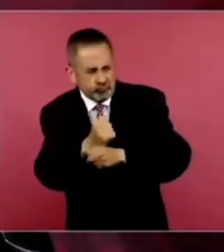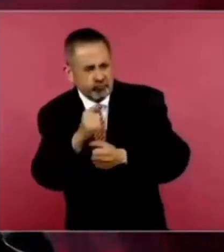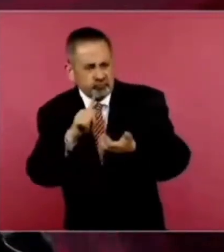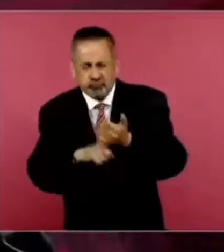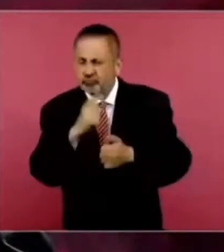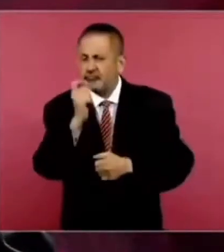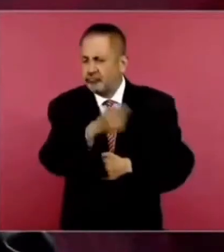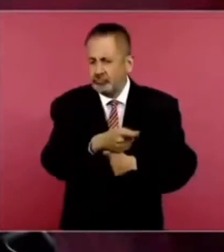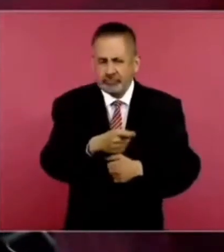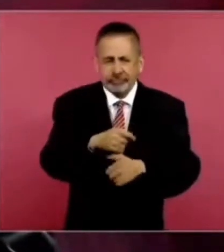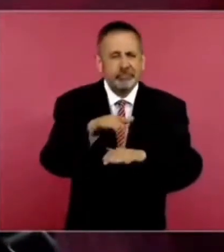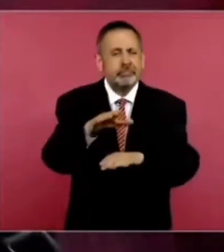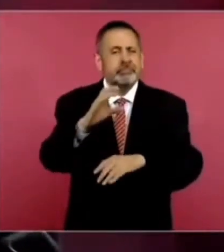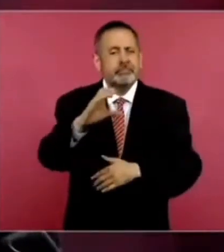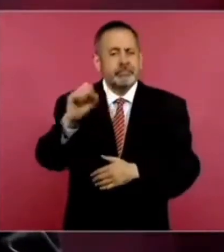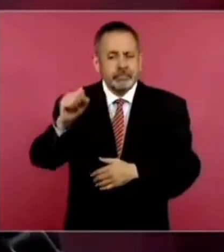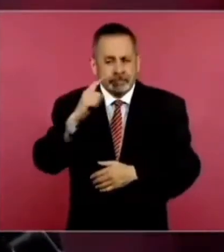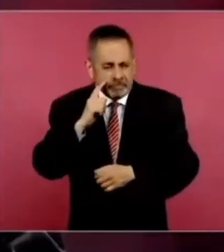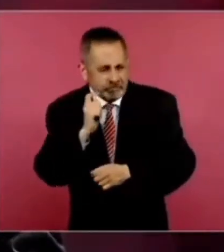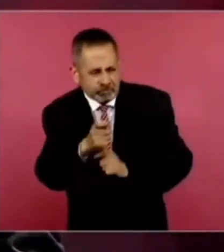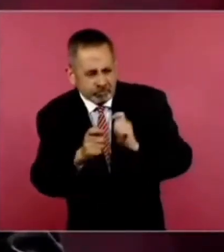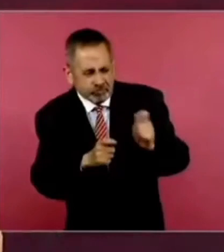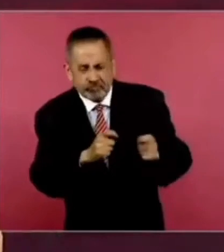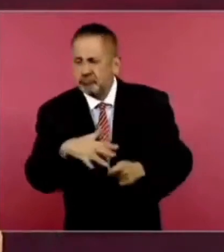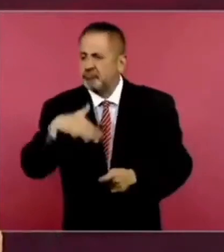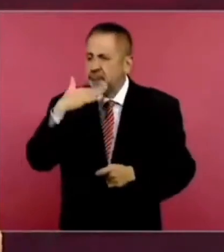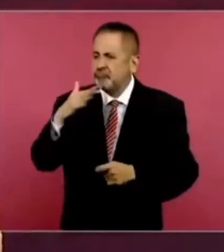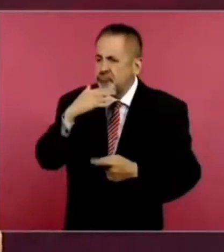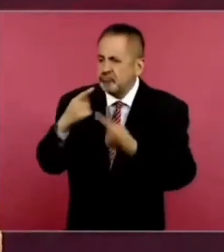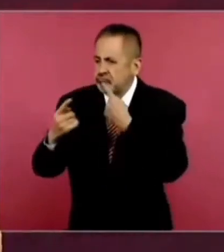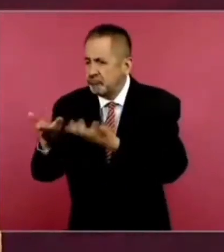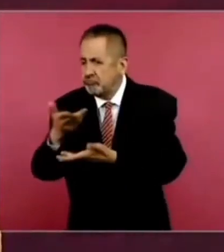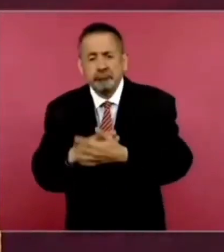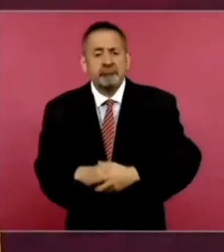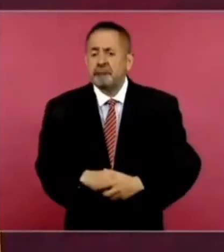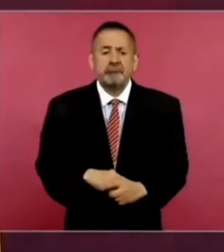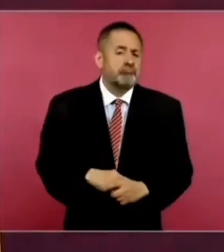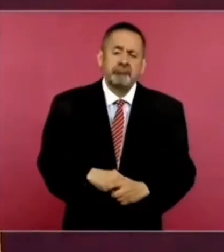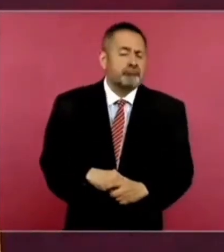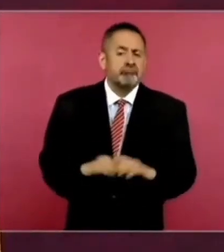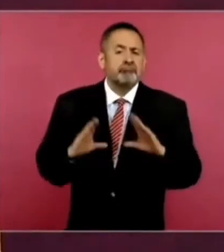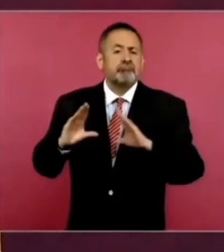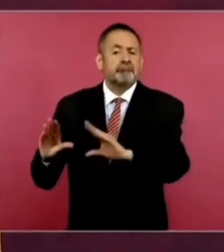intelectuales de las ciencias sociales sobre el tema de la corrupción.